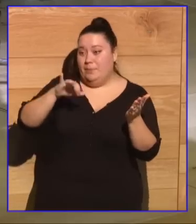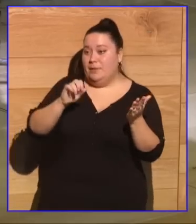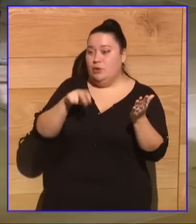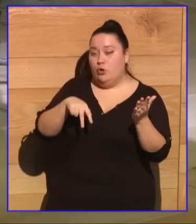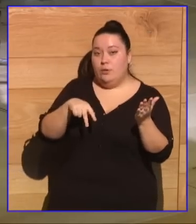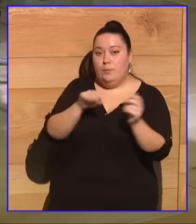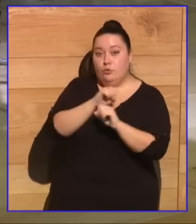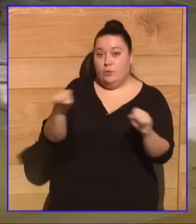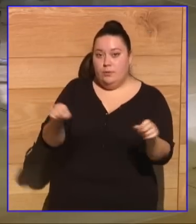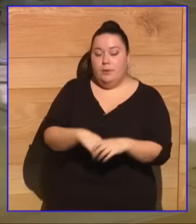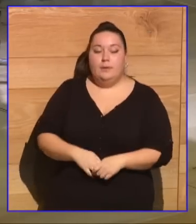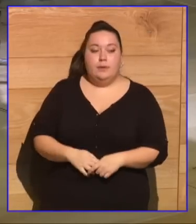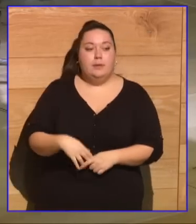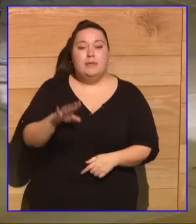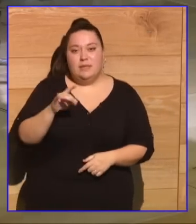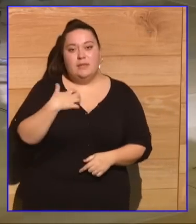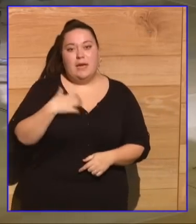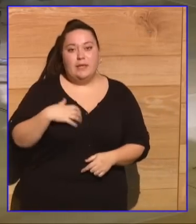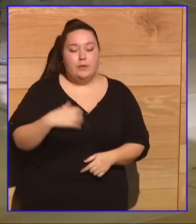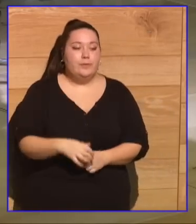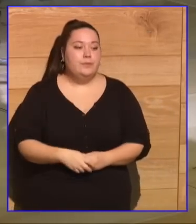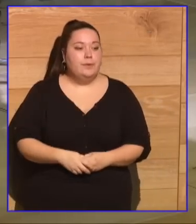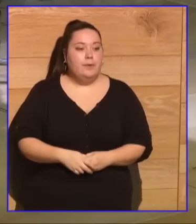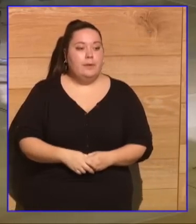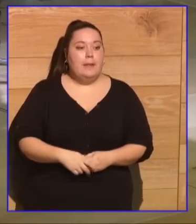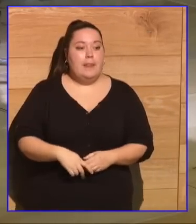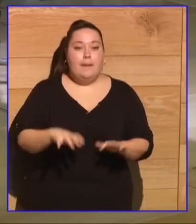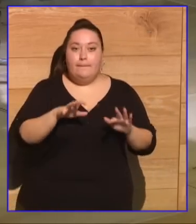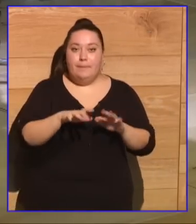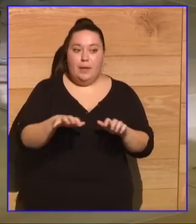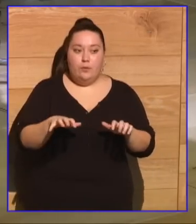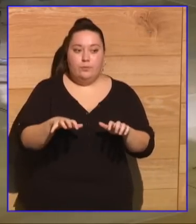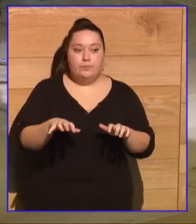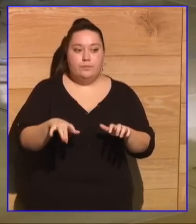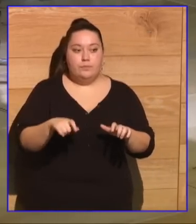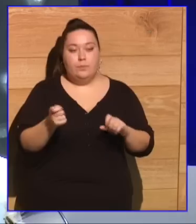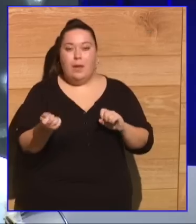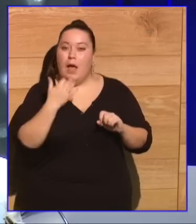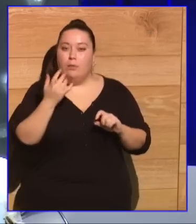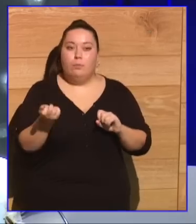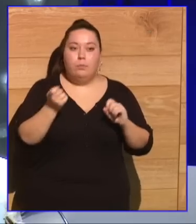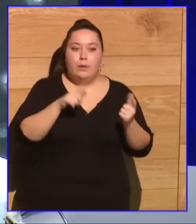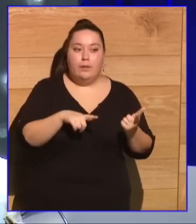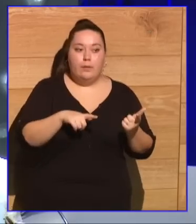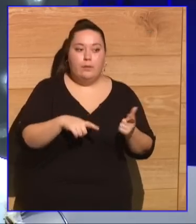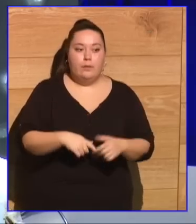Imposible, sí, que es argentino. Argentino. ¿Recordáis que Pianista. precisamente con un pianito suena algo parecido a...